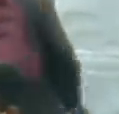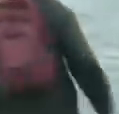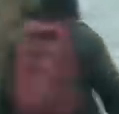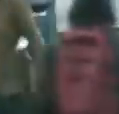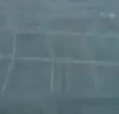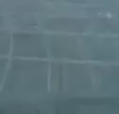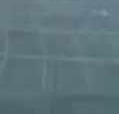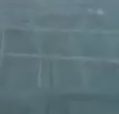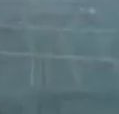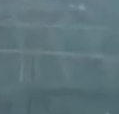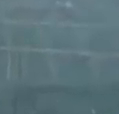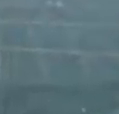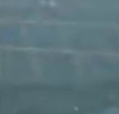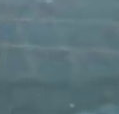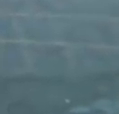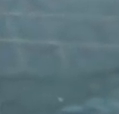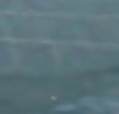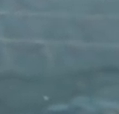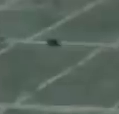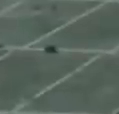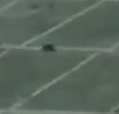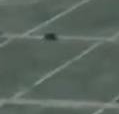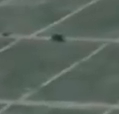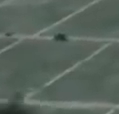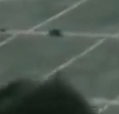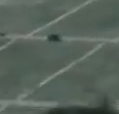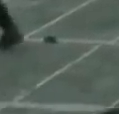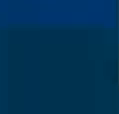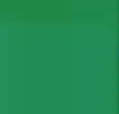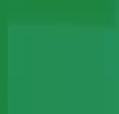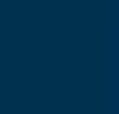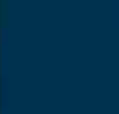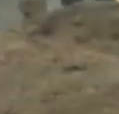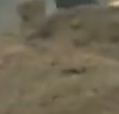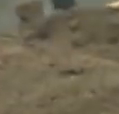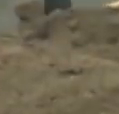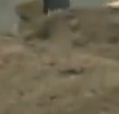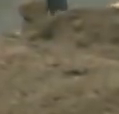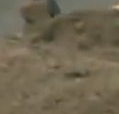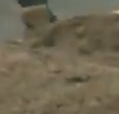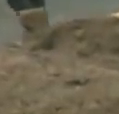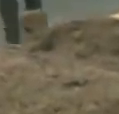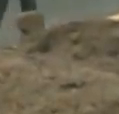Marcha de organizaciones sociales en Quito termina en desmanes.